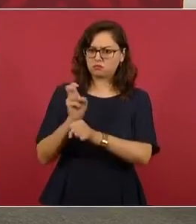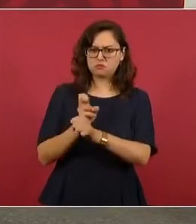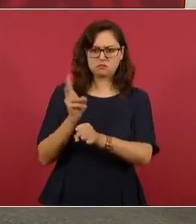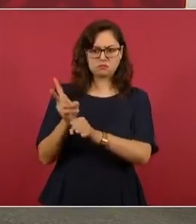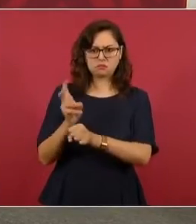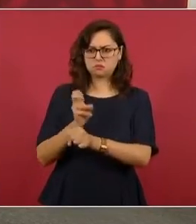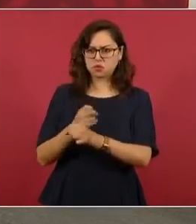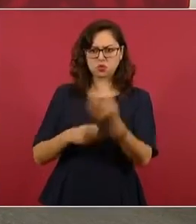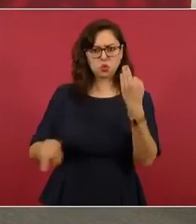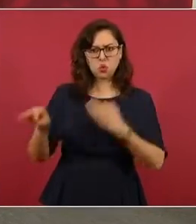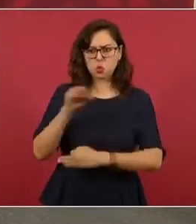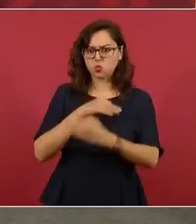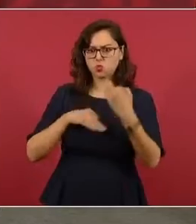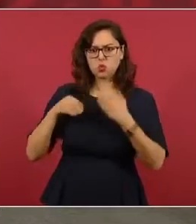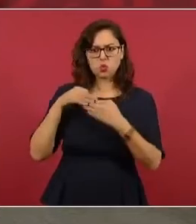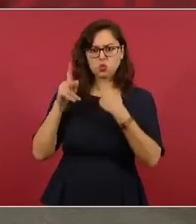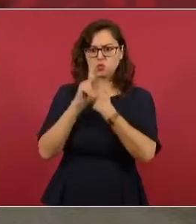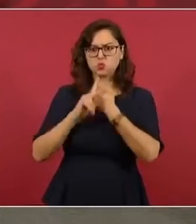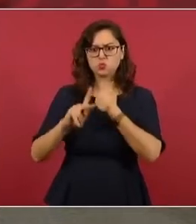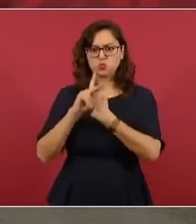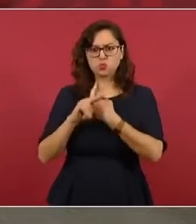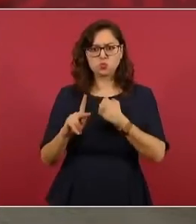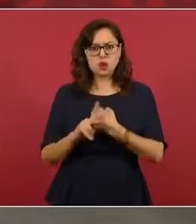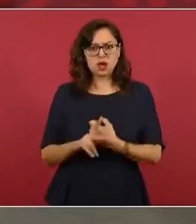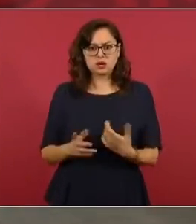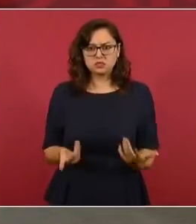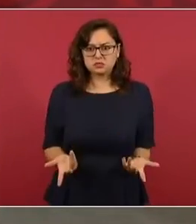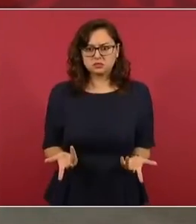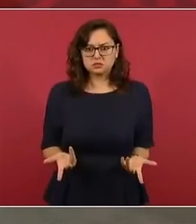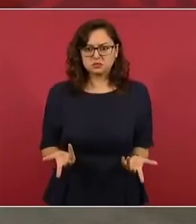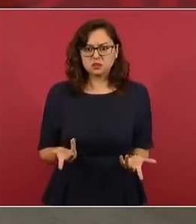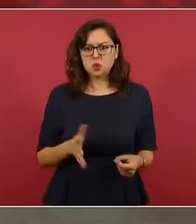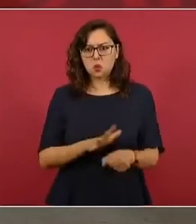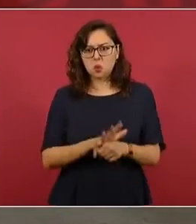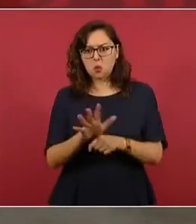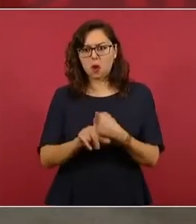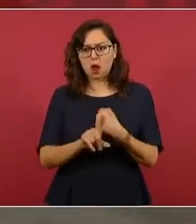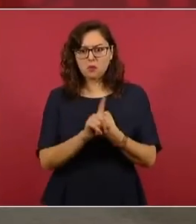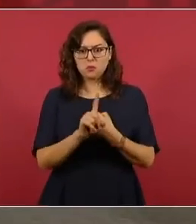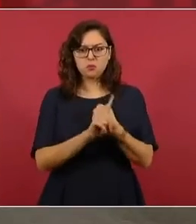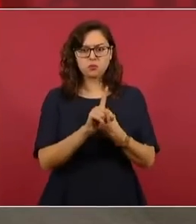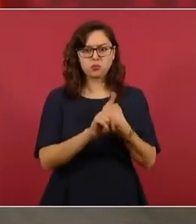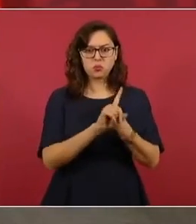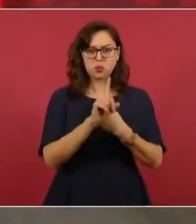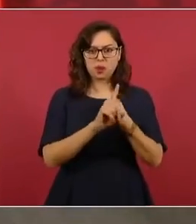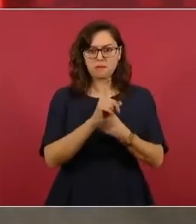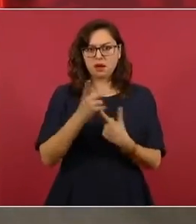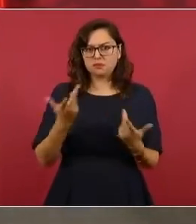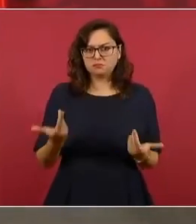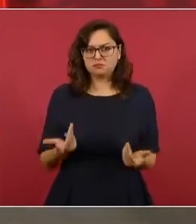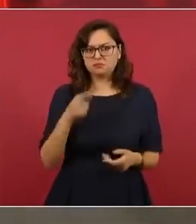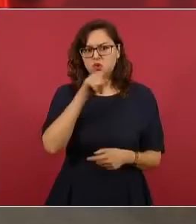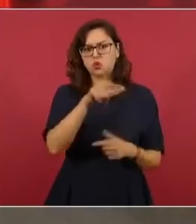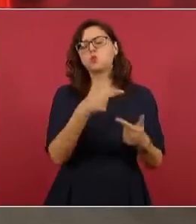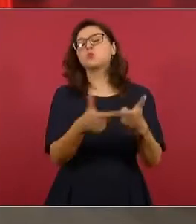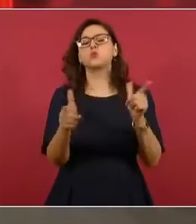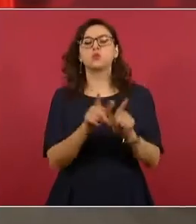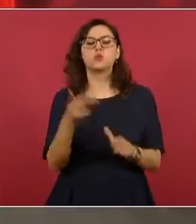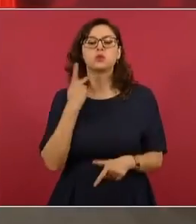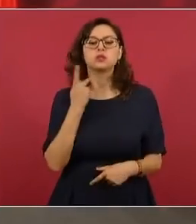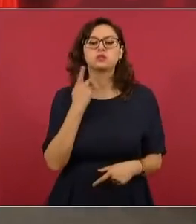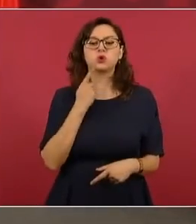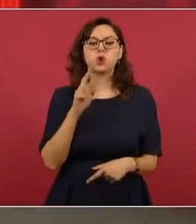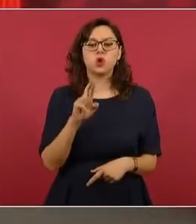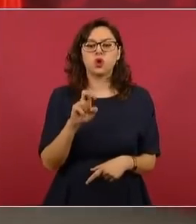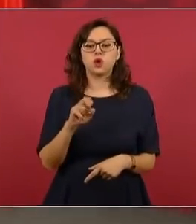y fue una cumbre organizada por el Partido Republicano. Estaba en la presidencia